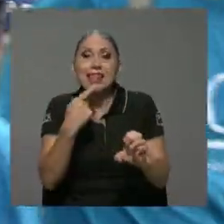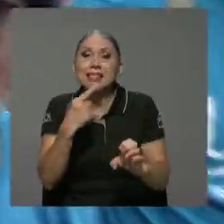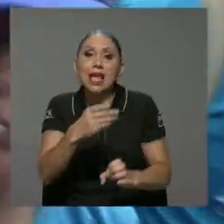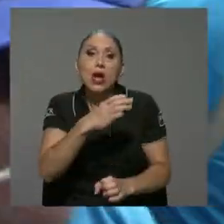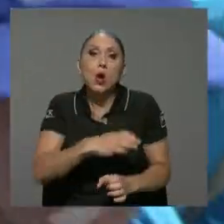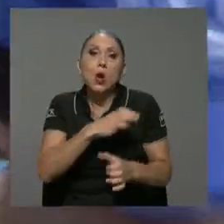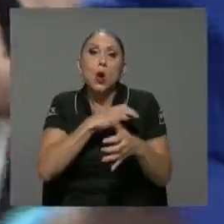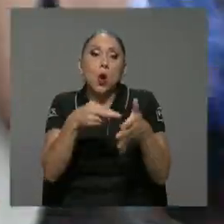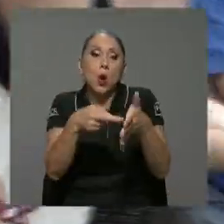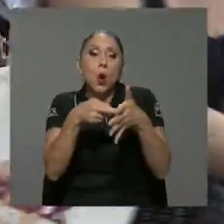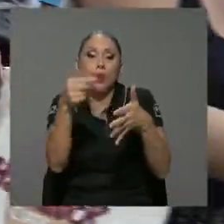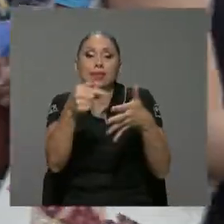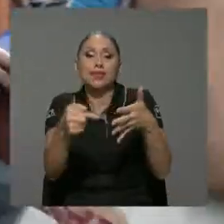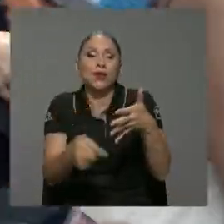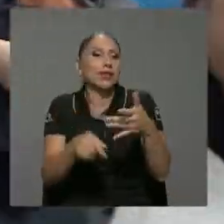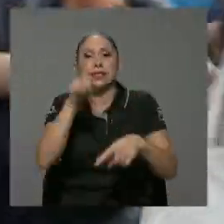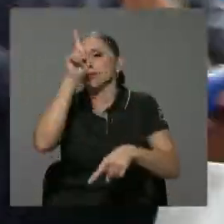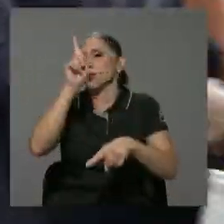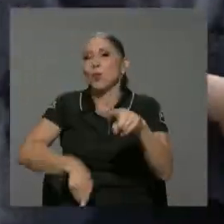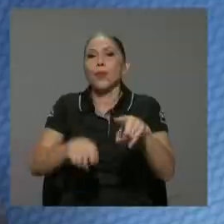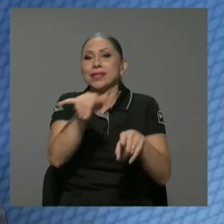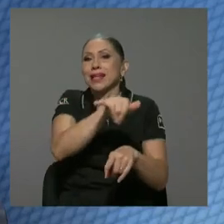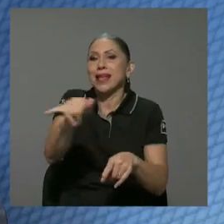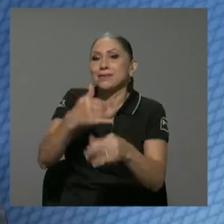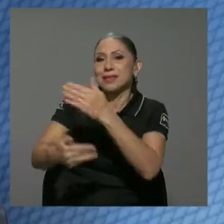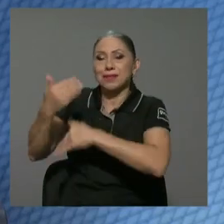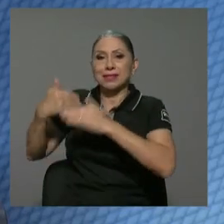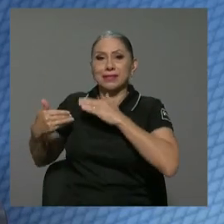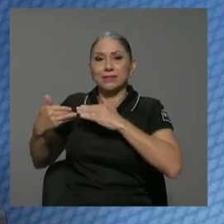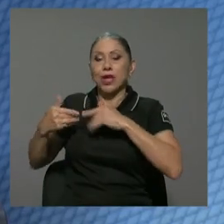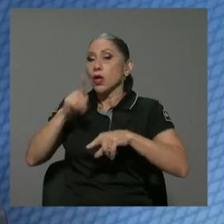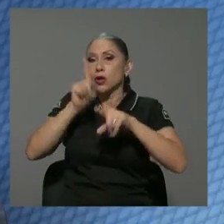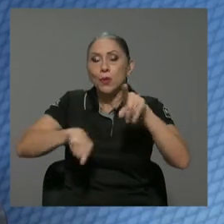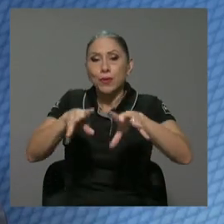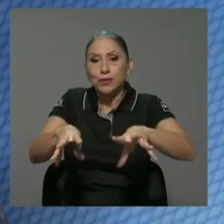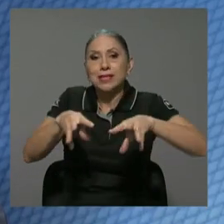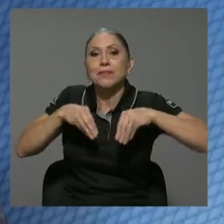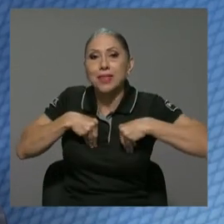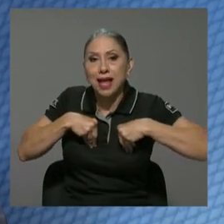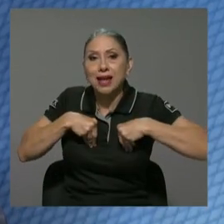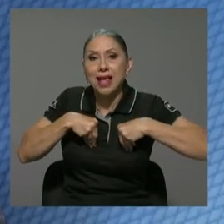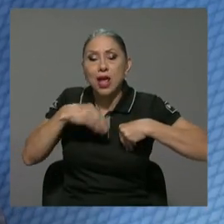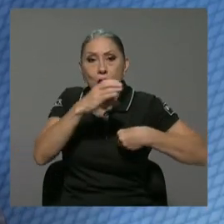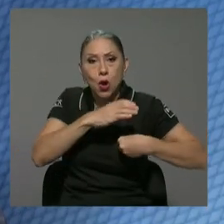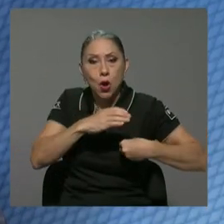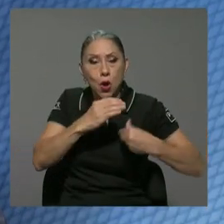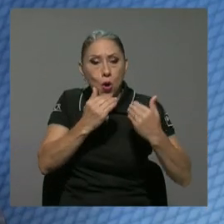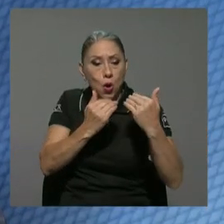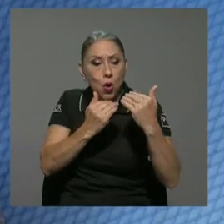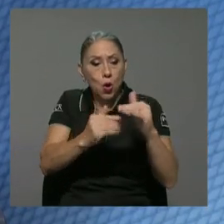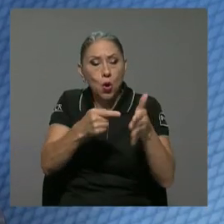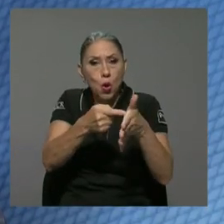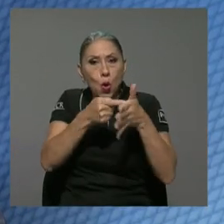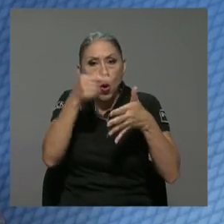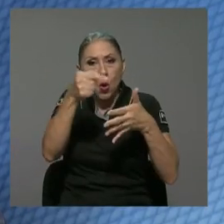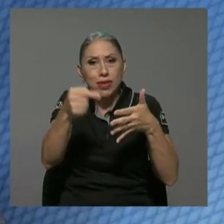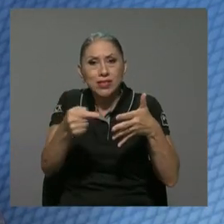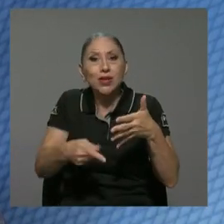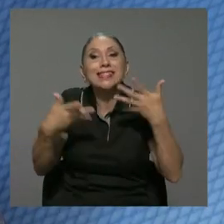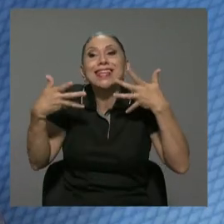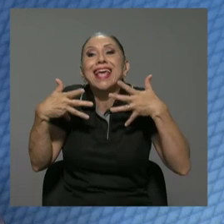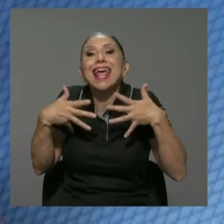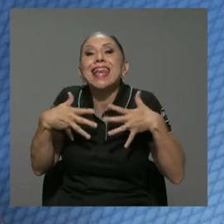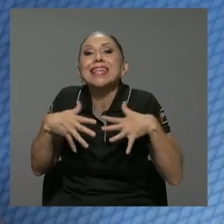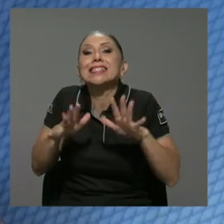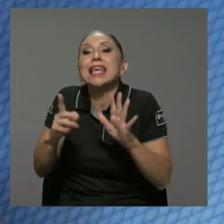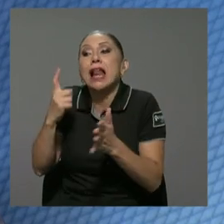podemos aceptar las condiciones que ni siquiera llegaron a reconocer un aumento relacionado a la inflación